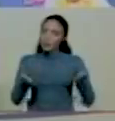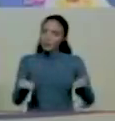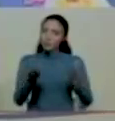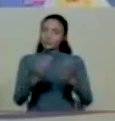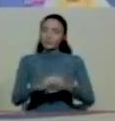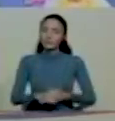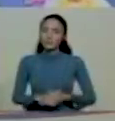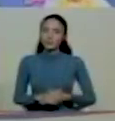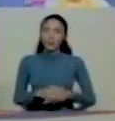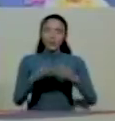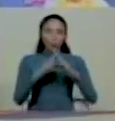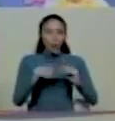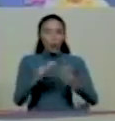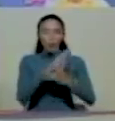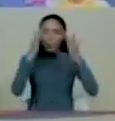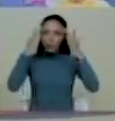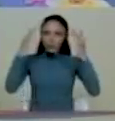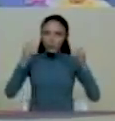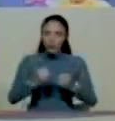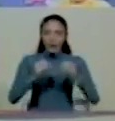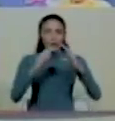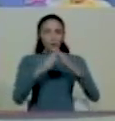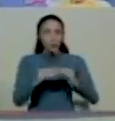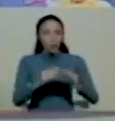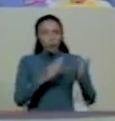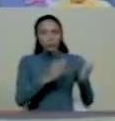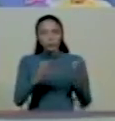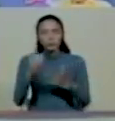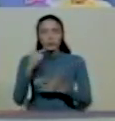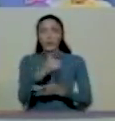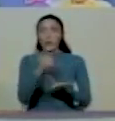que nuestro personal profesional